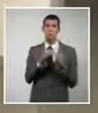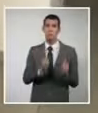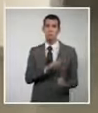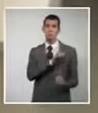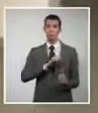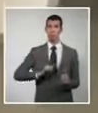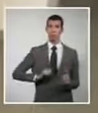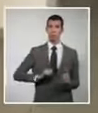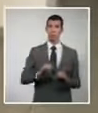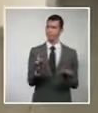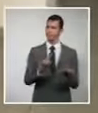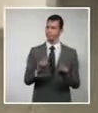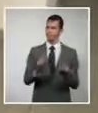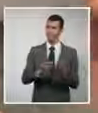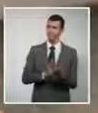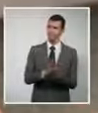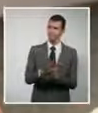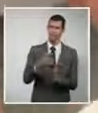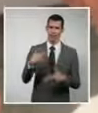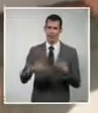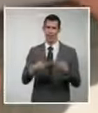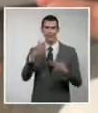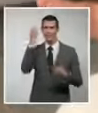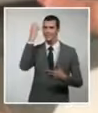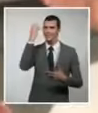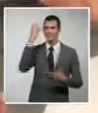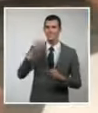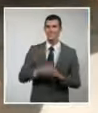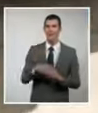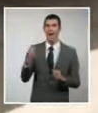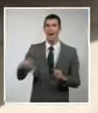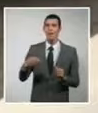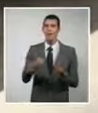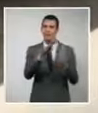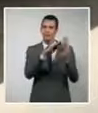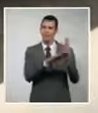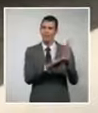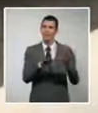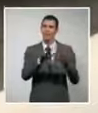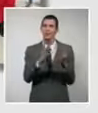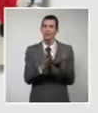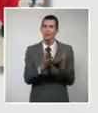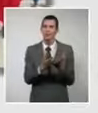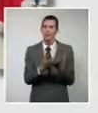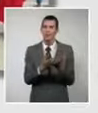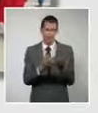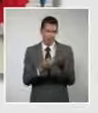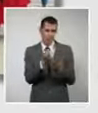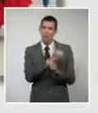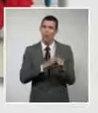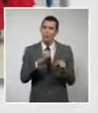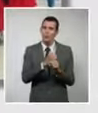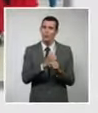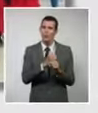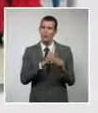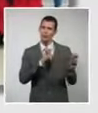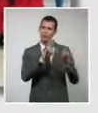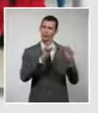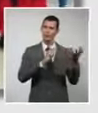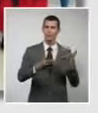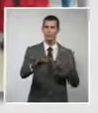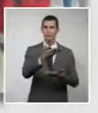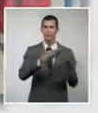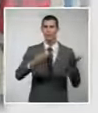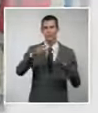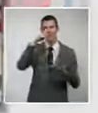sus obligaciones. Es el buen provecho de las tecnologías que ahora le permiten besar a la distancia a sus niños de tercer grado.